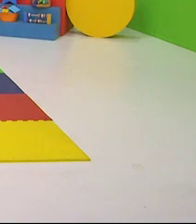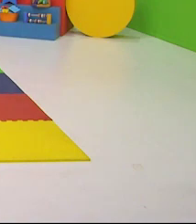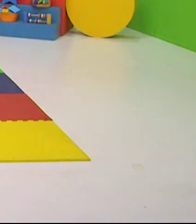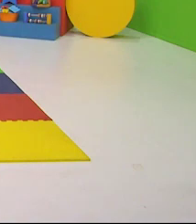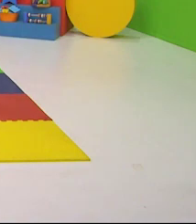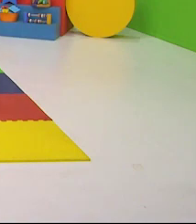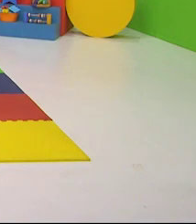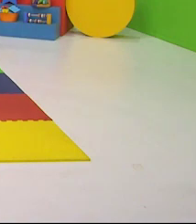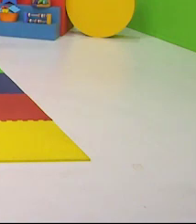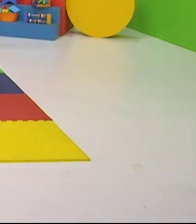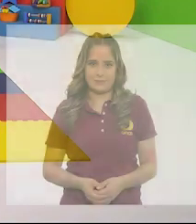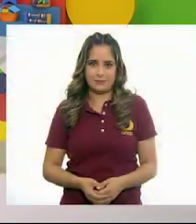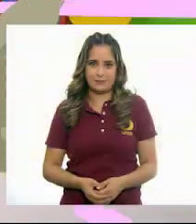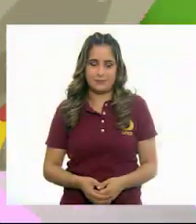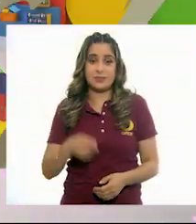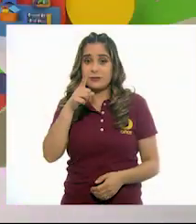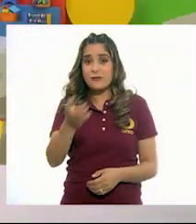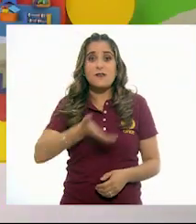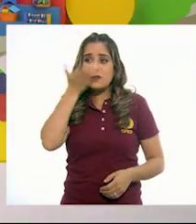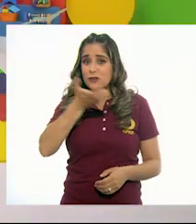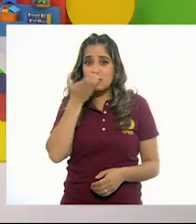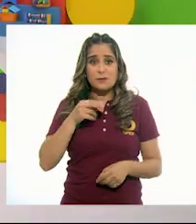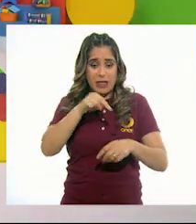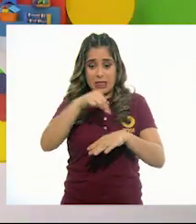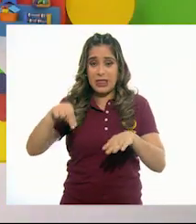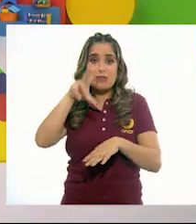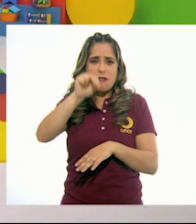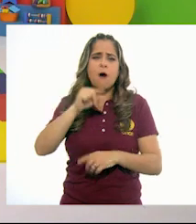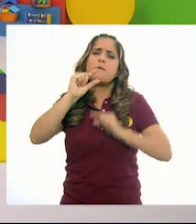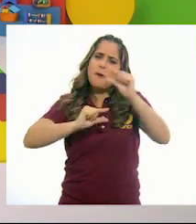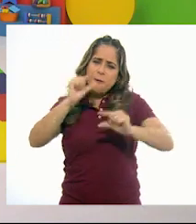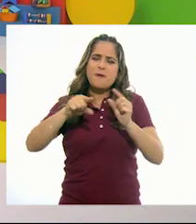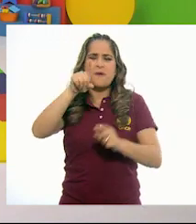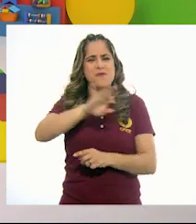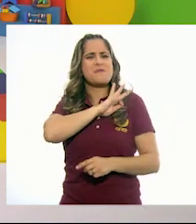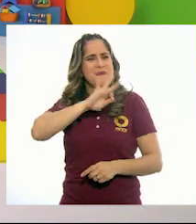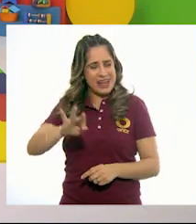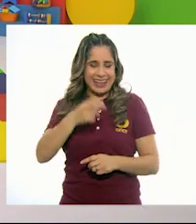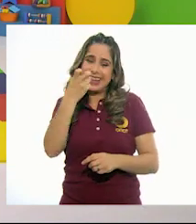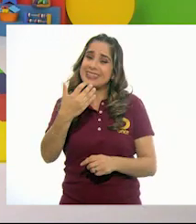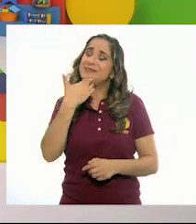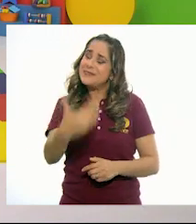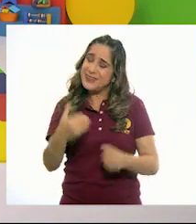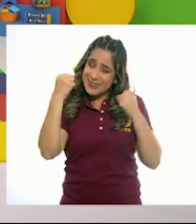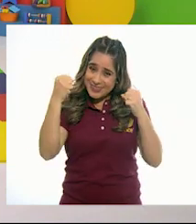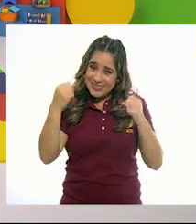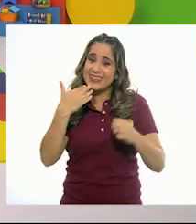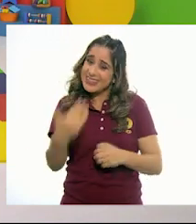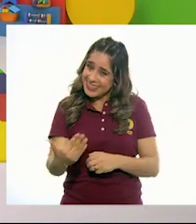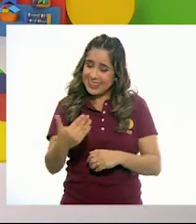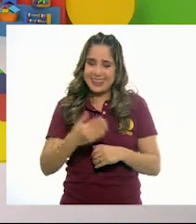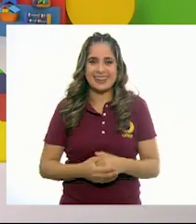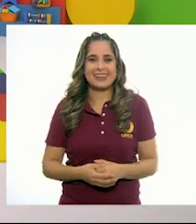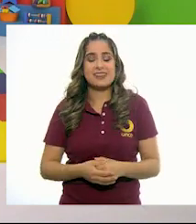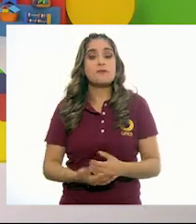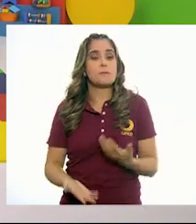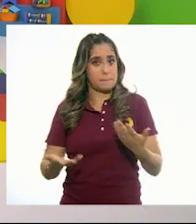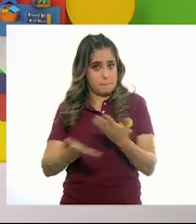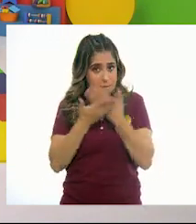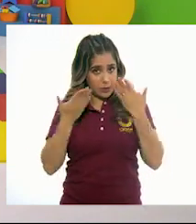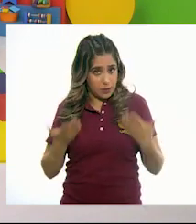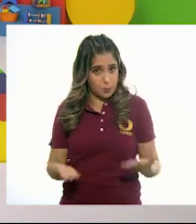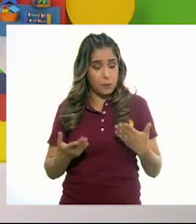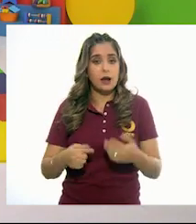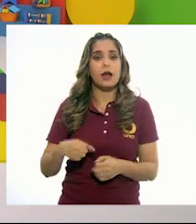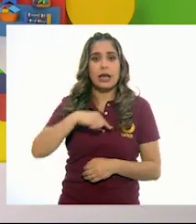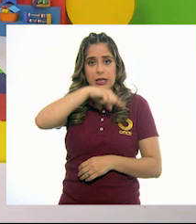muy bien... ¡Vikingos! ¡Buen trabajo! Diego Sohar. Ahora vamos a realizar